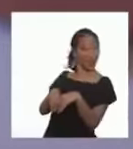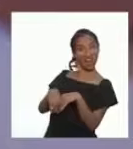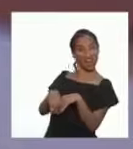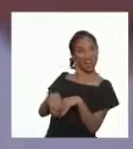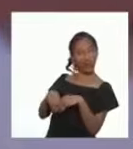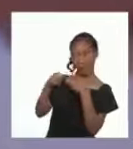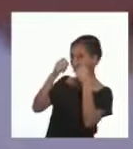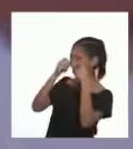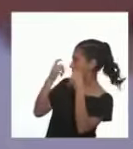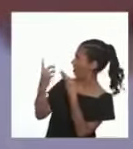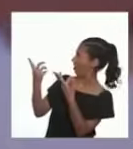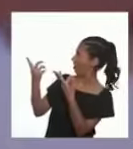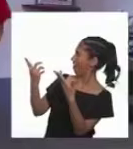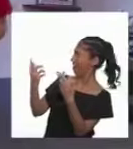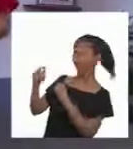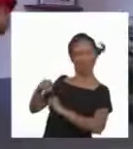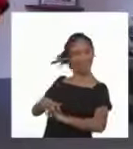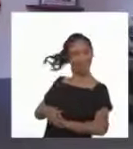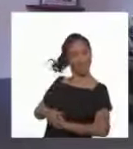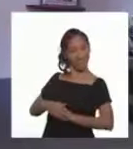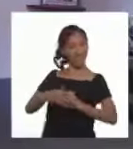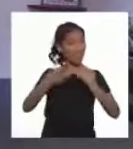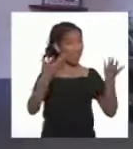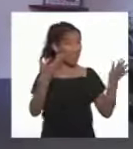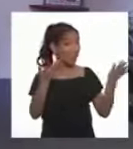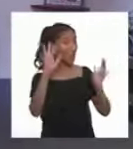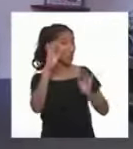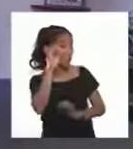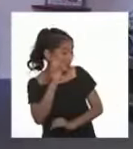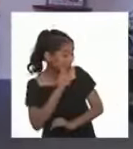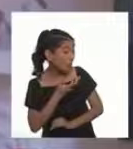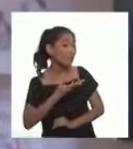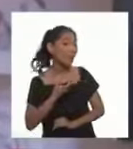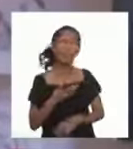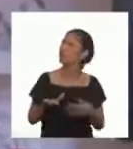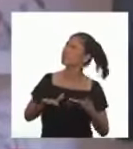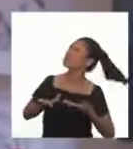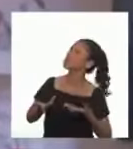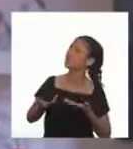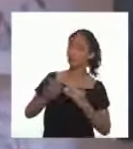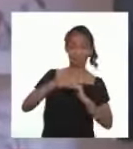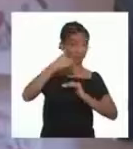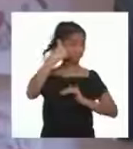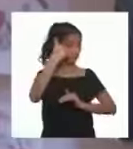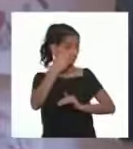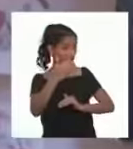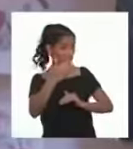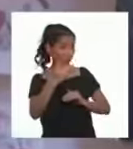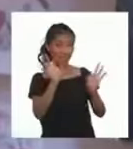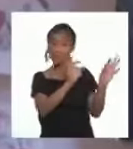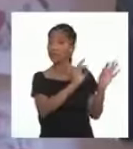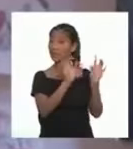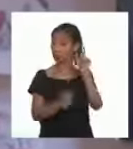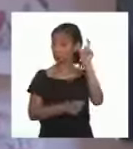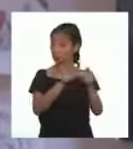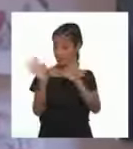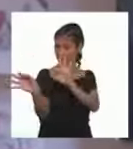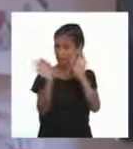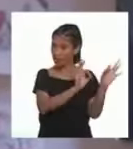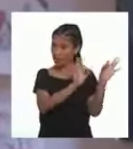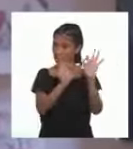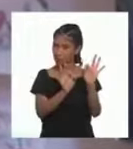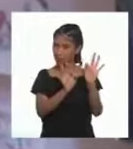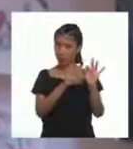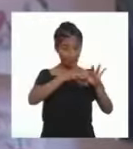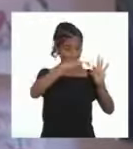¡Wow! ¡Sorprendente! Y no sabes. ¿Qué? Luego, las mismas personas del lugar